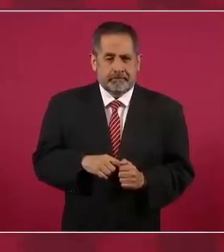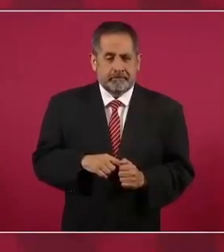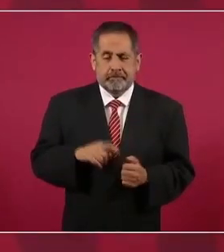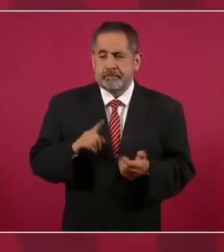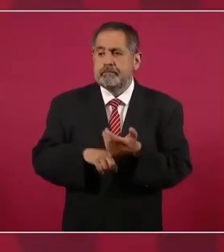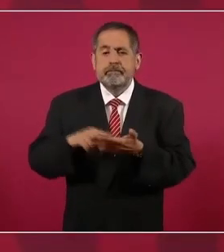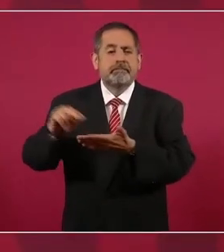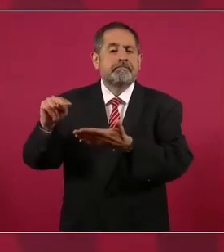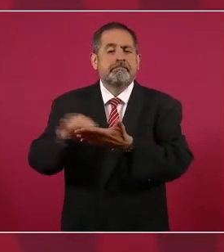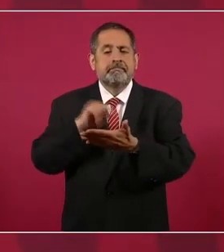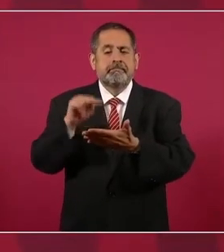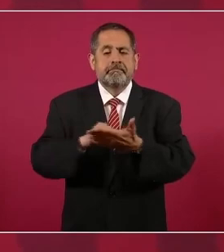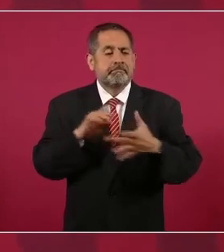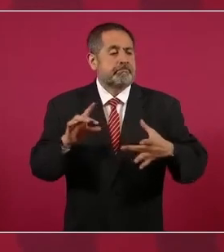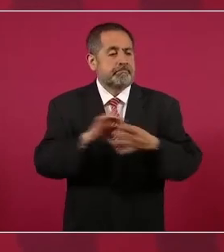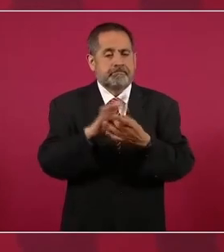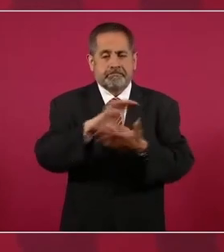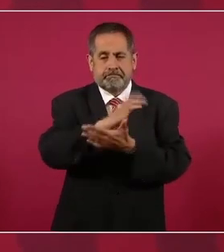firmaron, lo